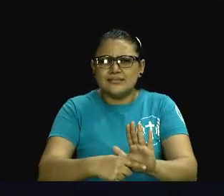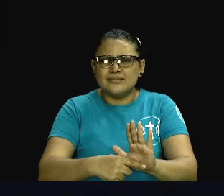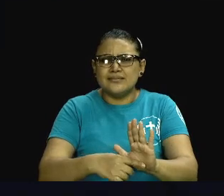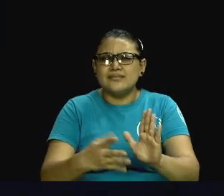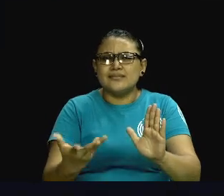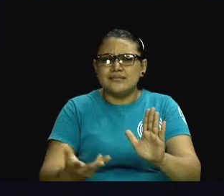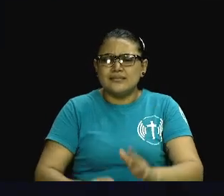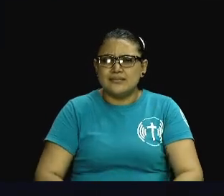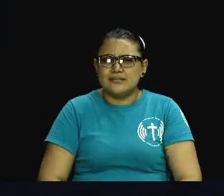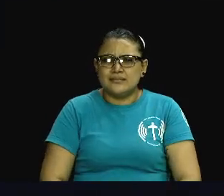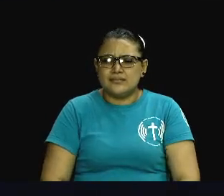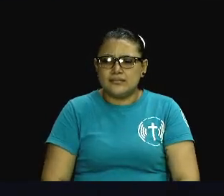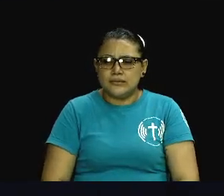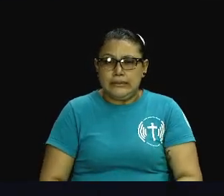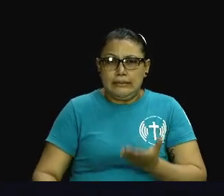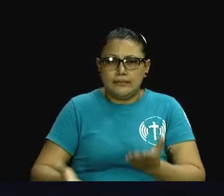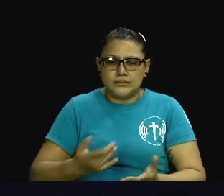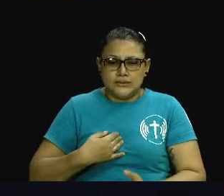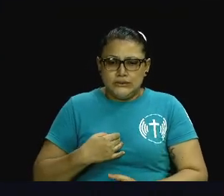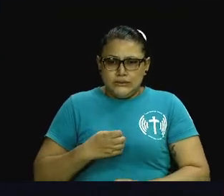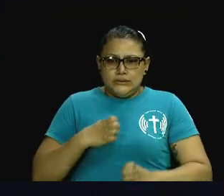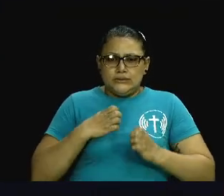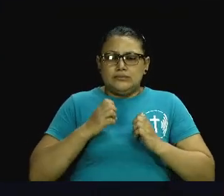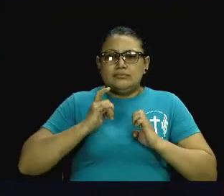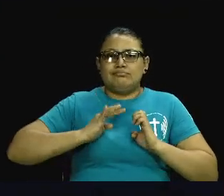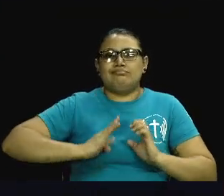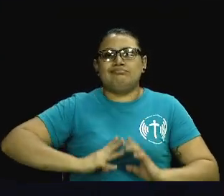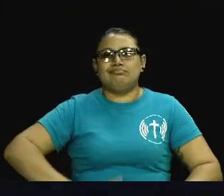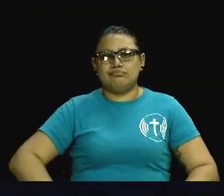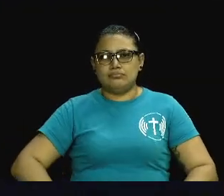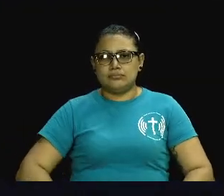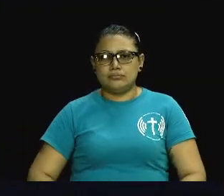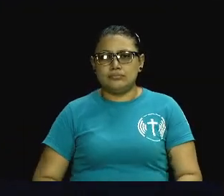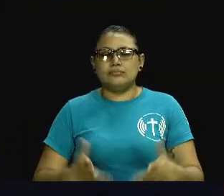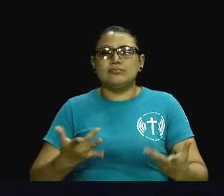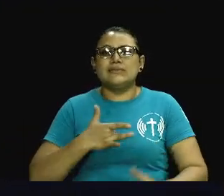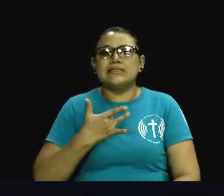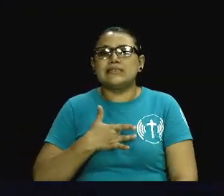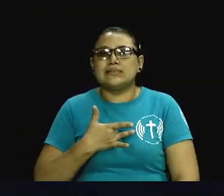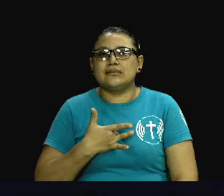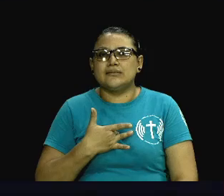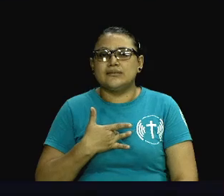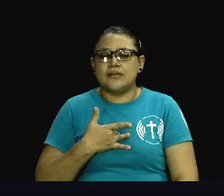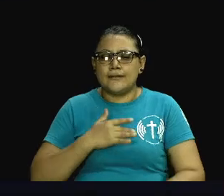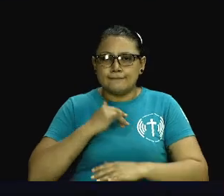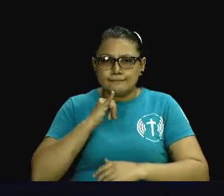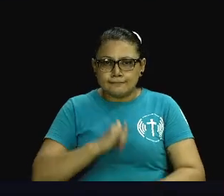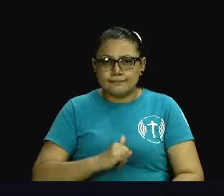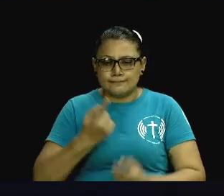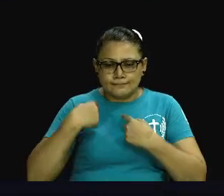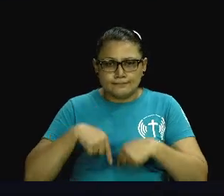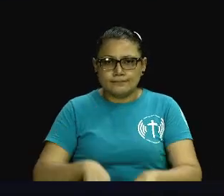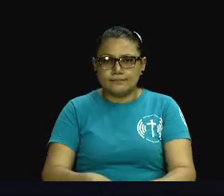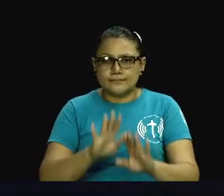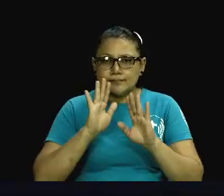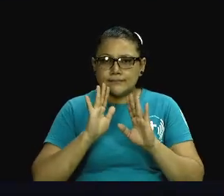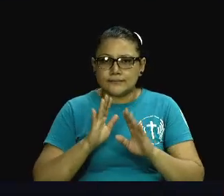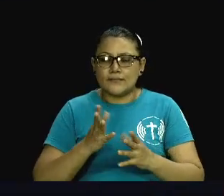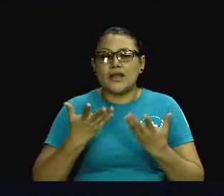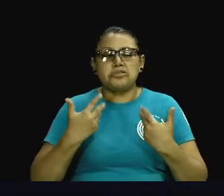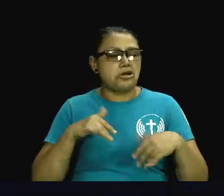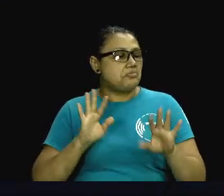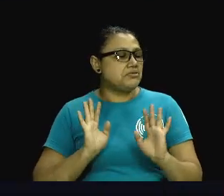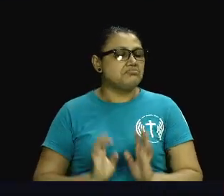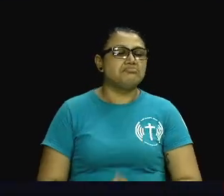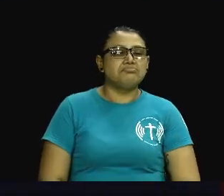porque te sientes a desesperarse porque te sientes y permanece porque sentirlo en normal